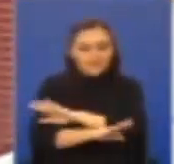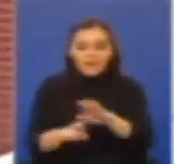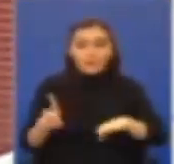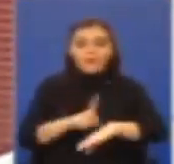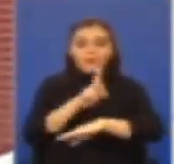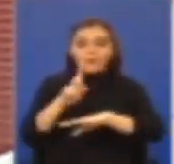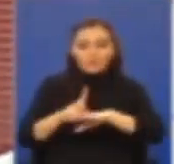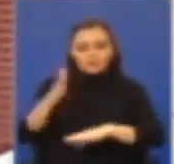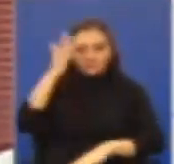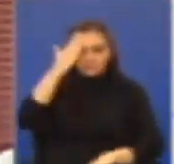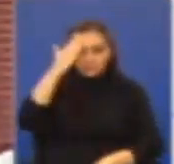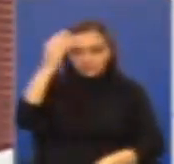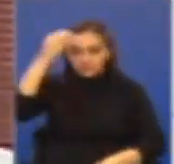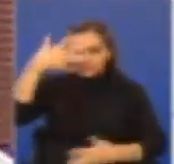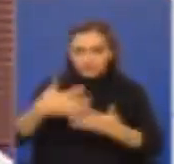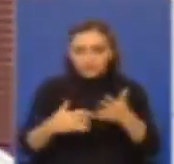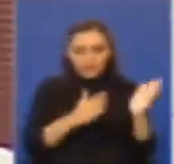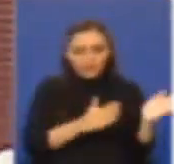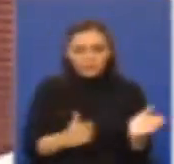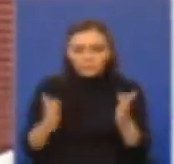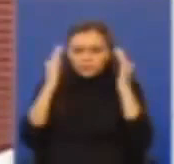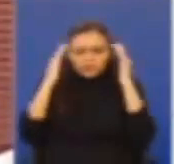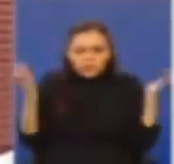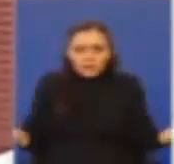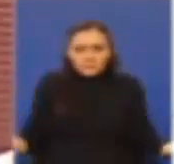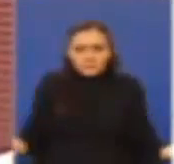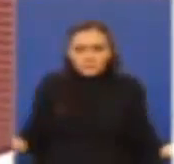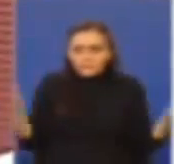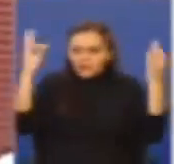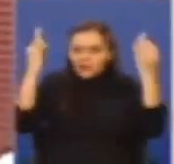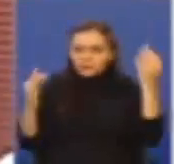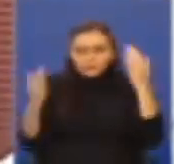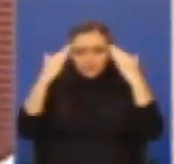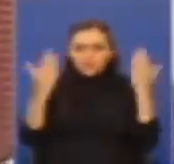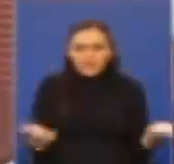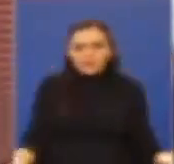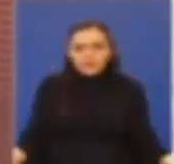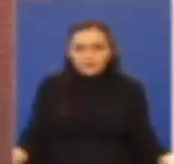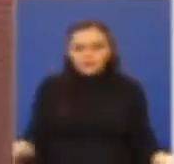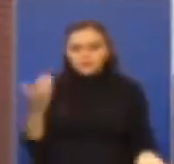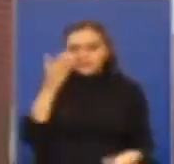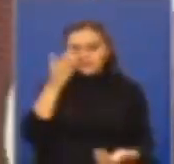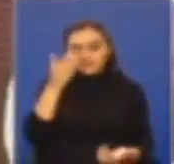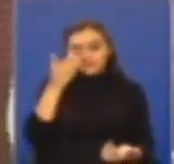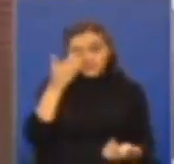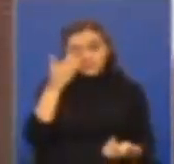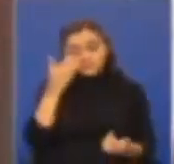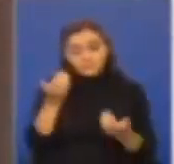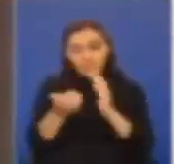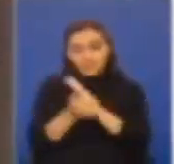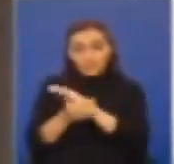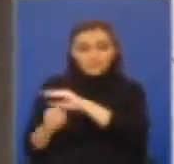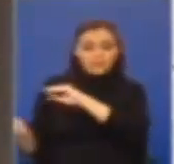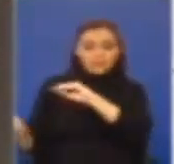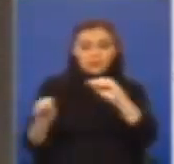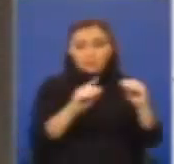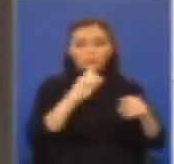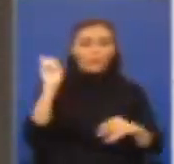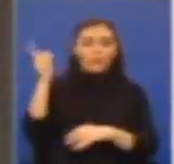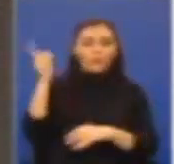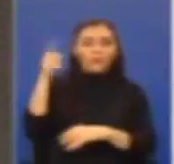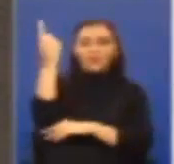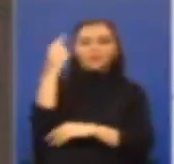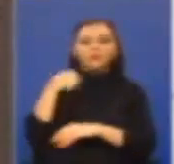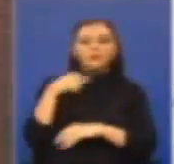directores capacitados para planificación, financieros, etcétera. Entonces, es capacitar todo el Estado, no solo el